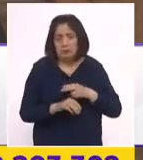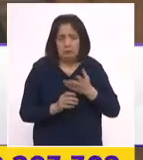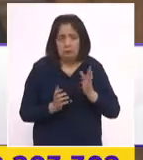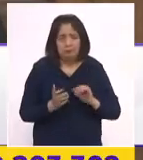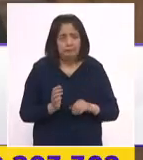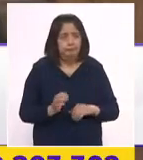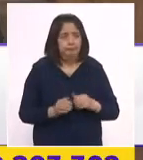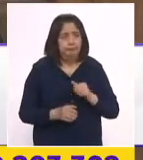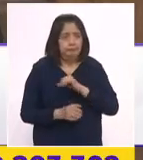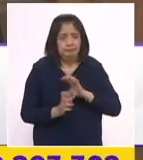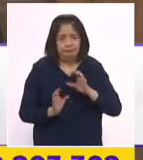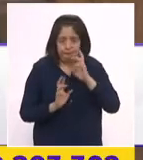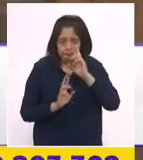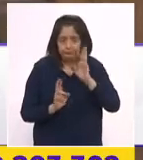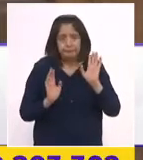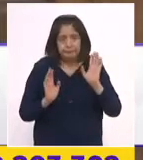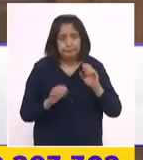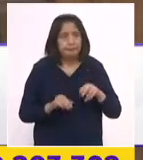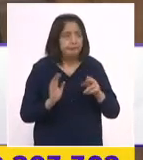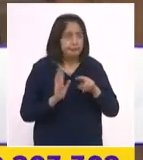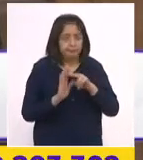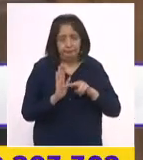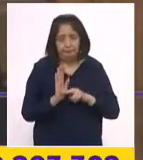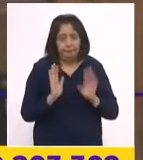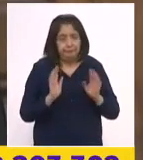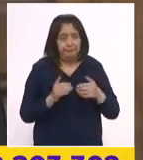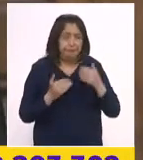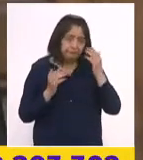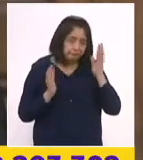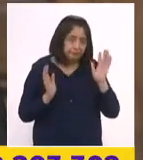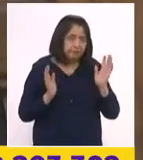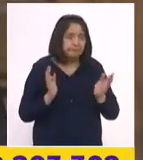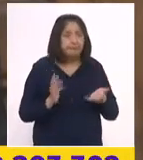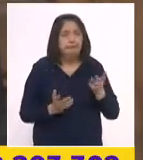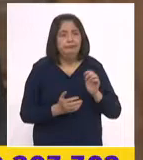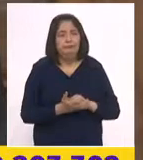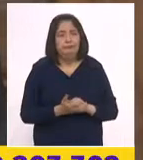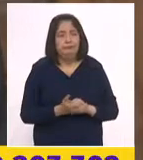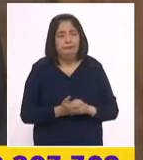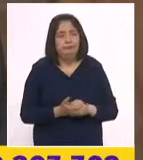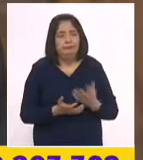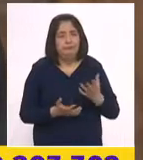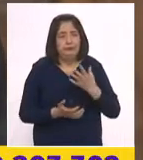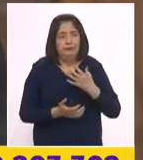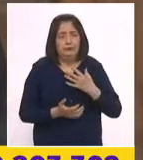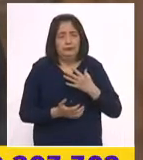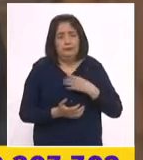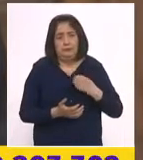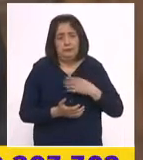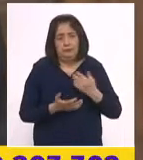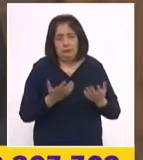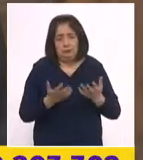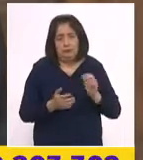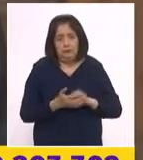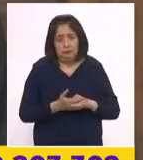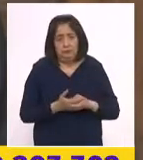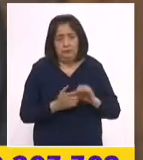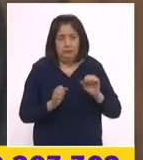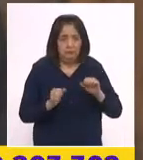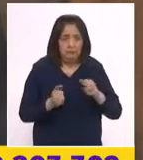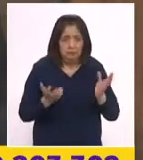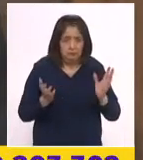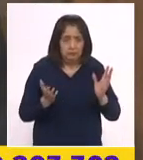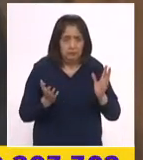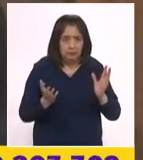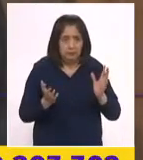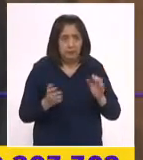una actitud respetuosa de las normas. Y quién sabe, la edad que tengo haya tenido un tratamiento